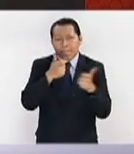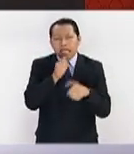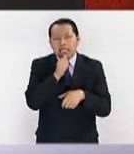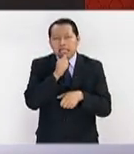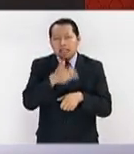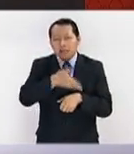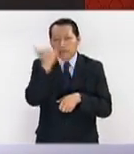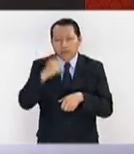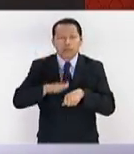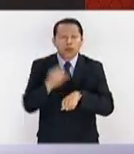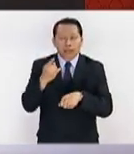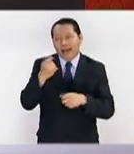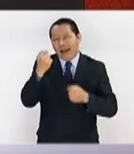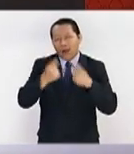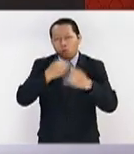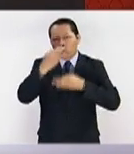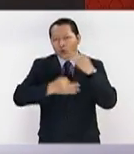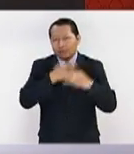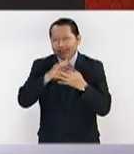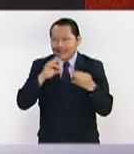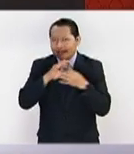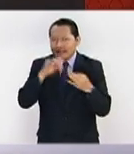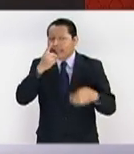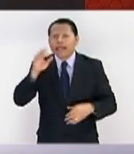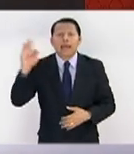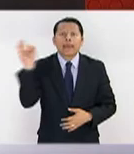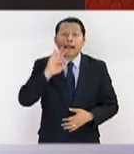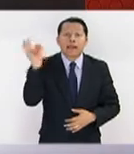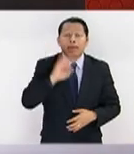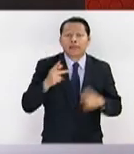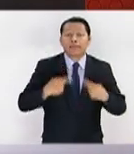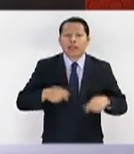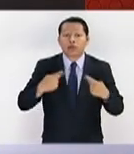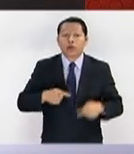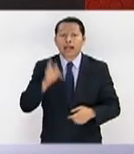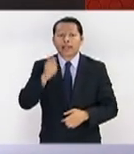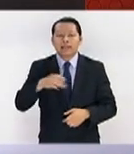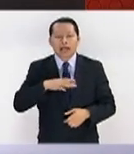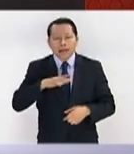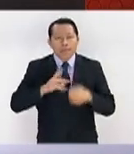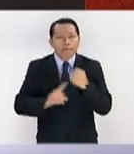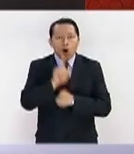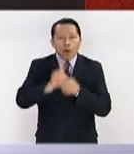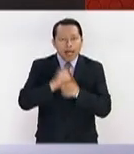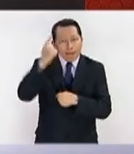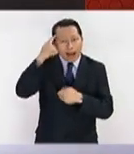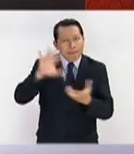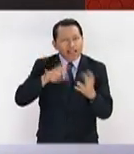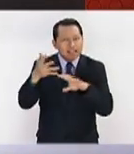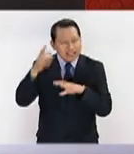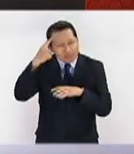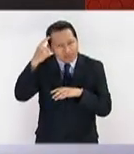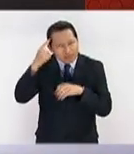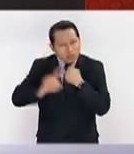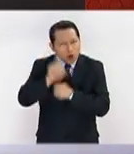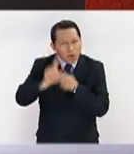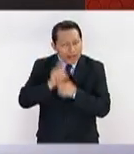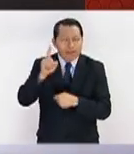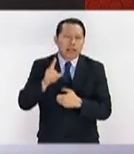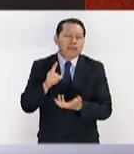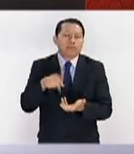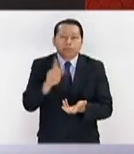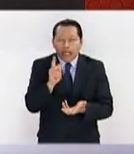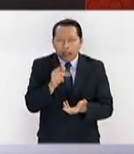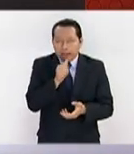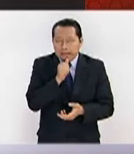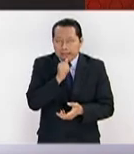porque algunos medios manejaron que posiblemente esta persona tenía problemas mentales, pero esto aún no lo han